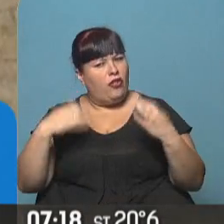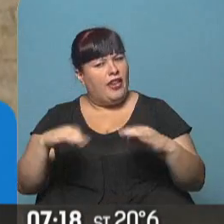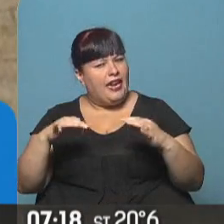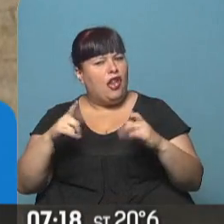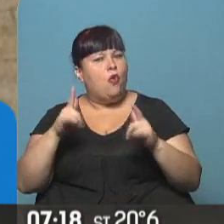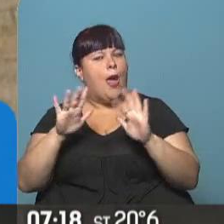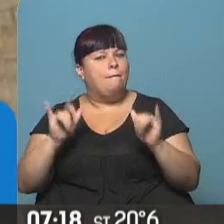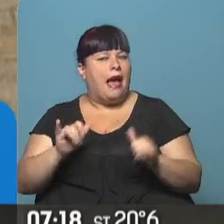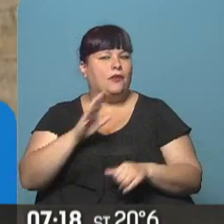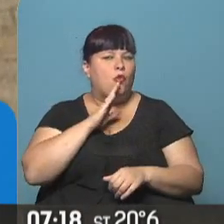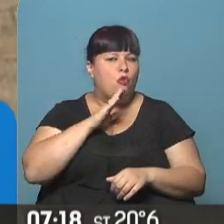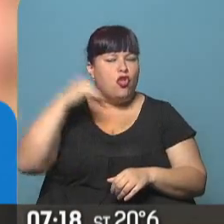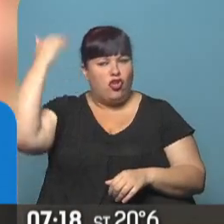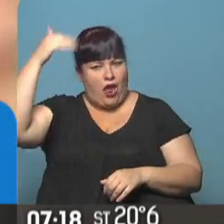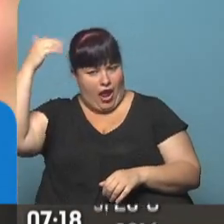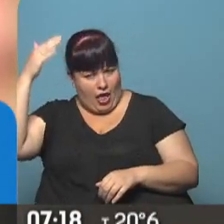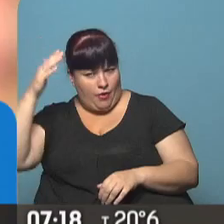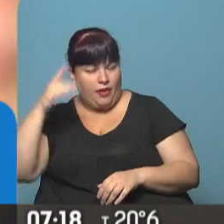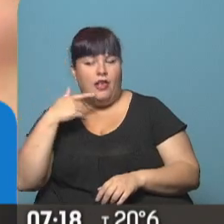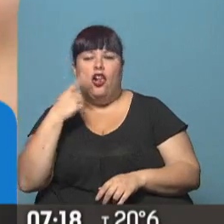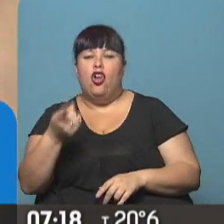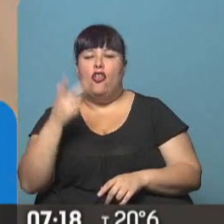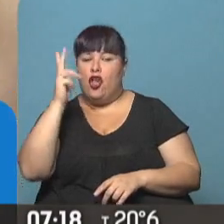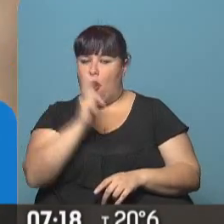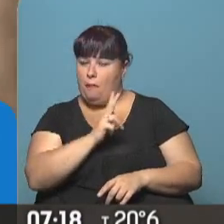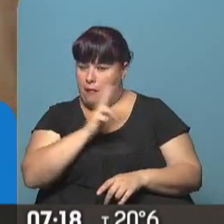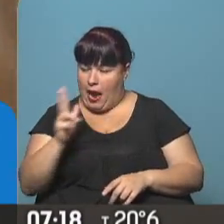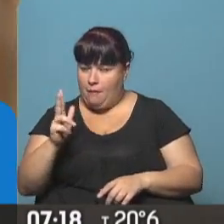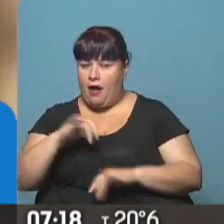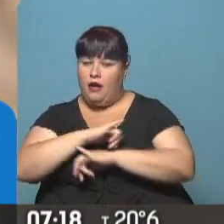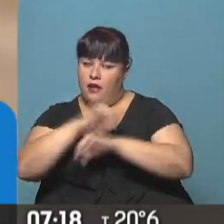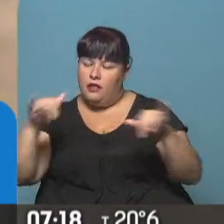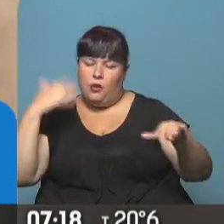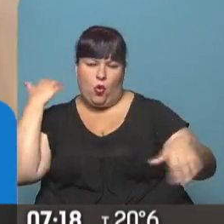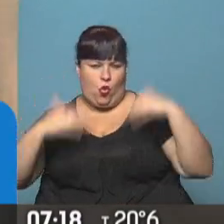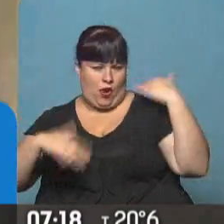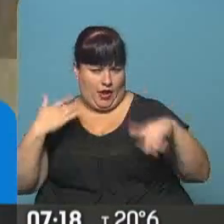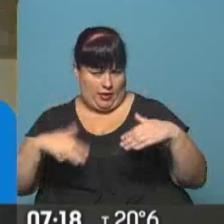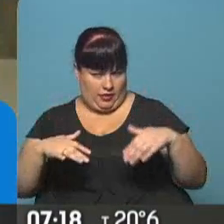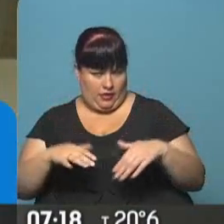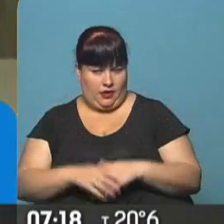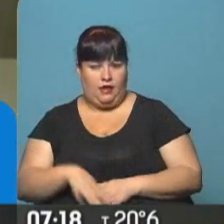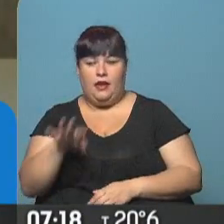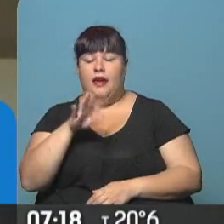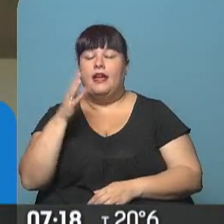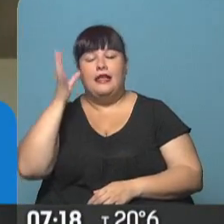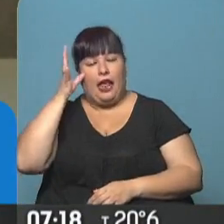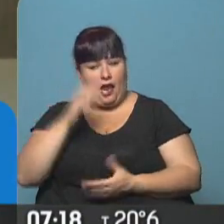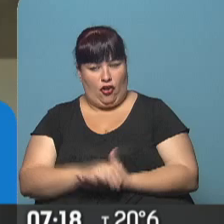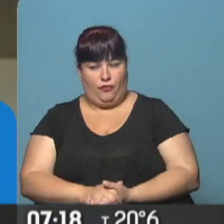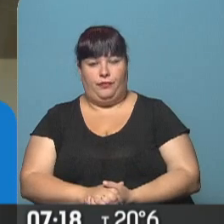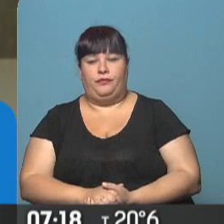paz entre judíos y palestinos. Así lo planteó el Papa en un llamamiento urgente. Sia impegno di